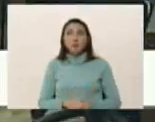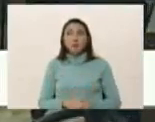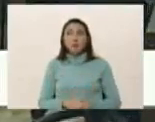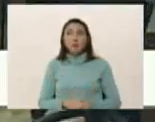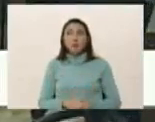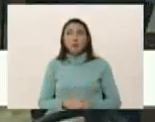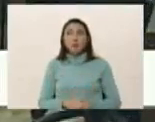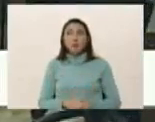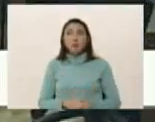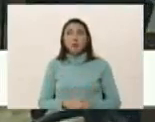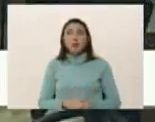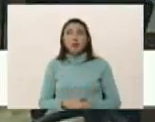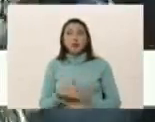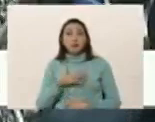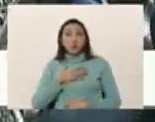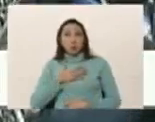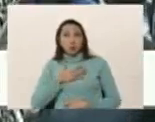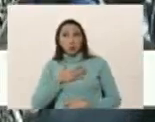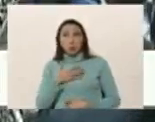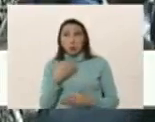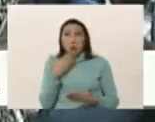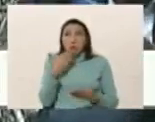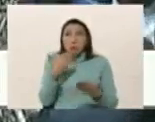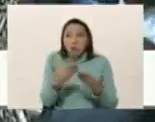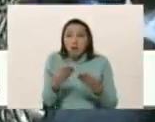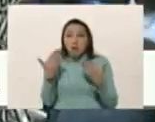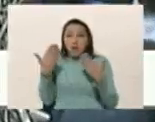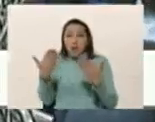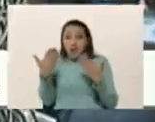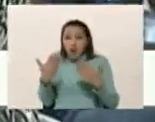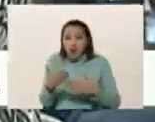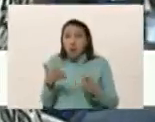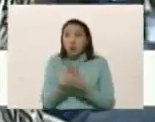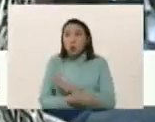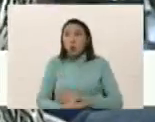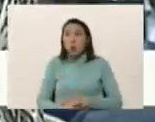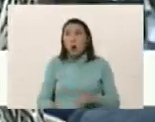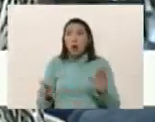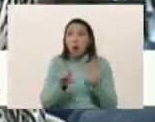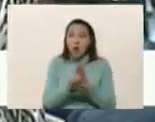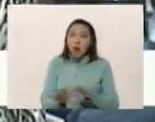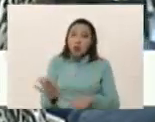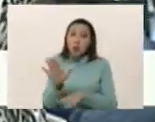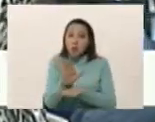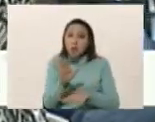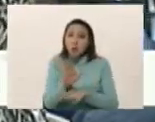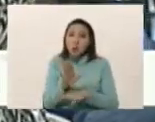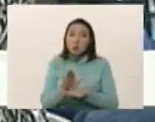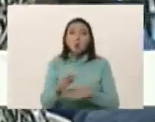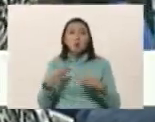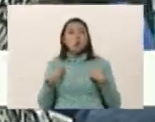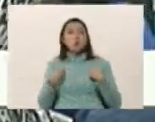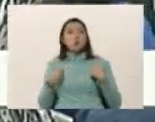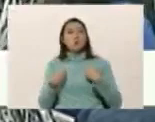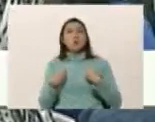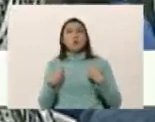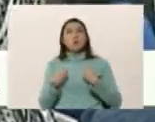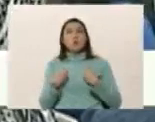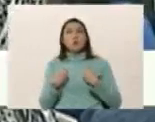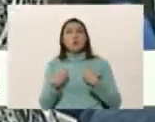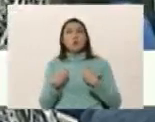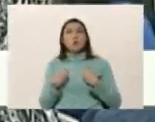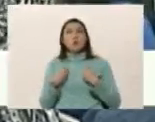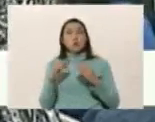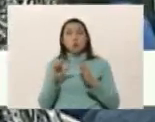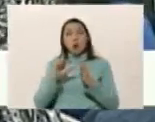para pedirle el diferimiento de la ley del sistema de cuidado para la vida para la próxima